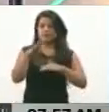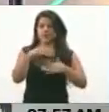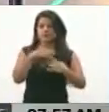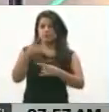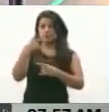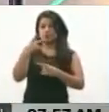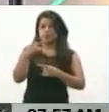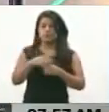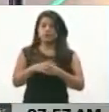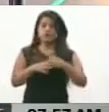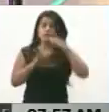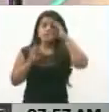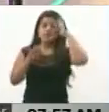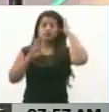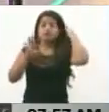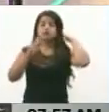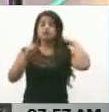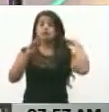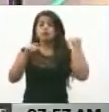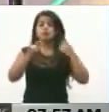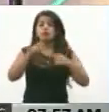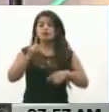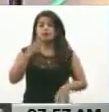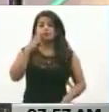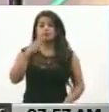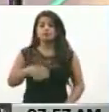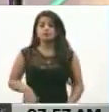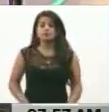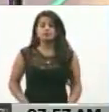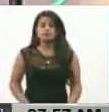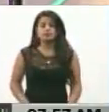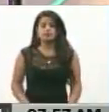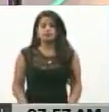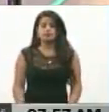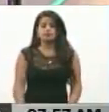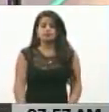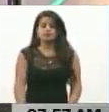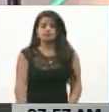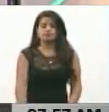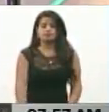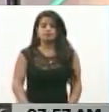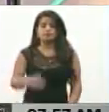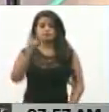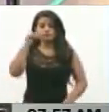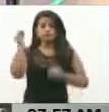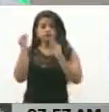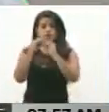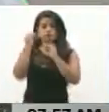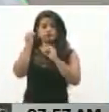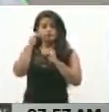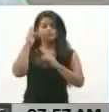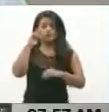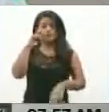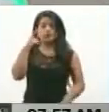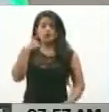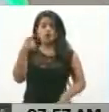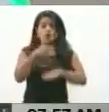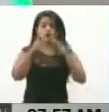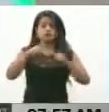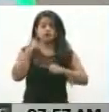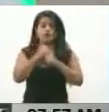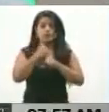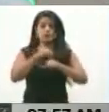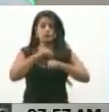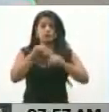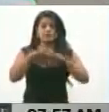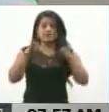Adriana, mostrando láminas y números que la gente debe conocer, ¿no? Sí, bueno, así como lo dice la compañera Gloria, el gobierno bolivariano está desarrollando una plataforma